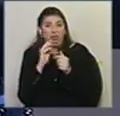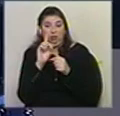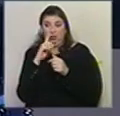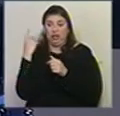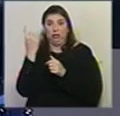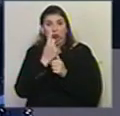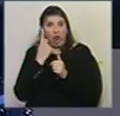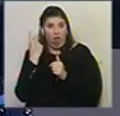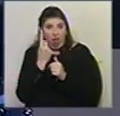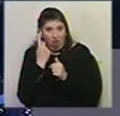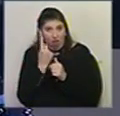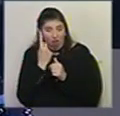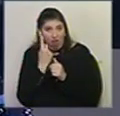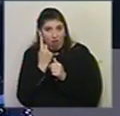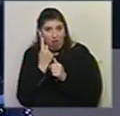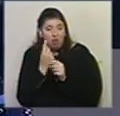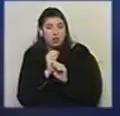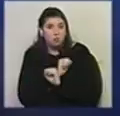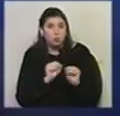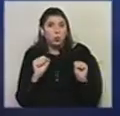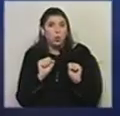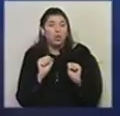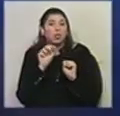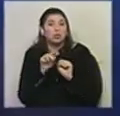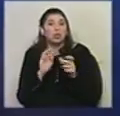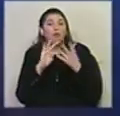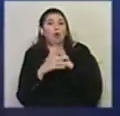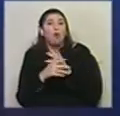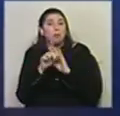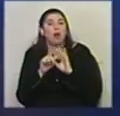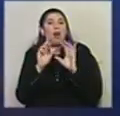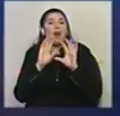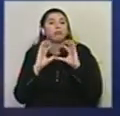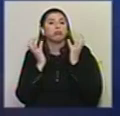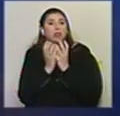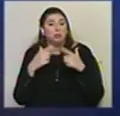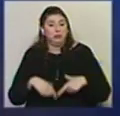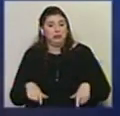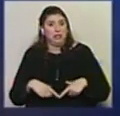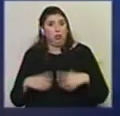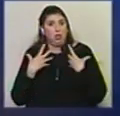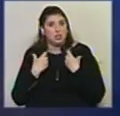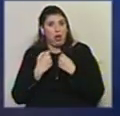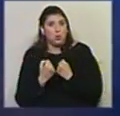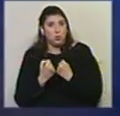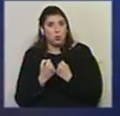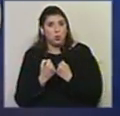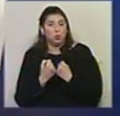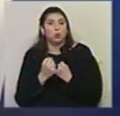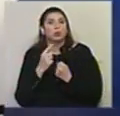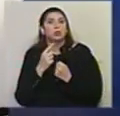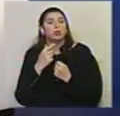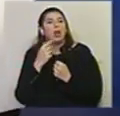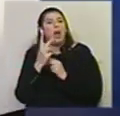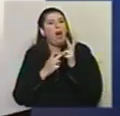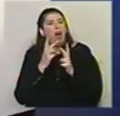en materia de evaluación de tecnologías sanitarias. La División de Evaluación de Salud del Ministerio de Salud, a veces yo creo que esto lo dice poco el Ministerio